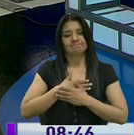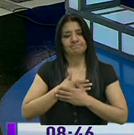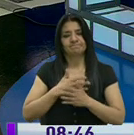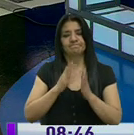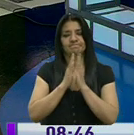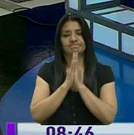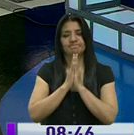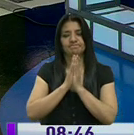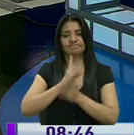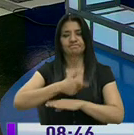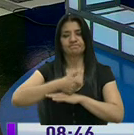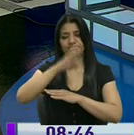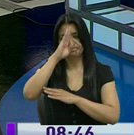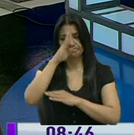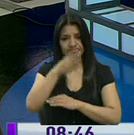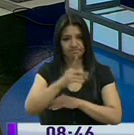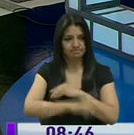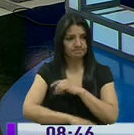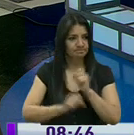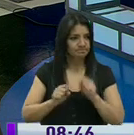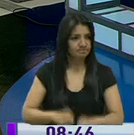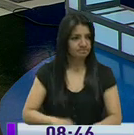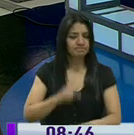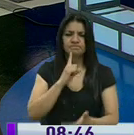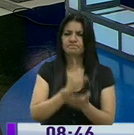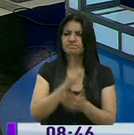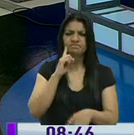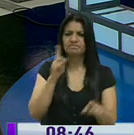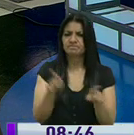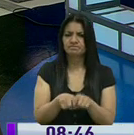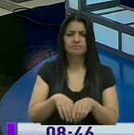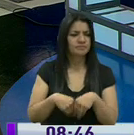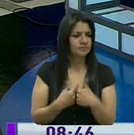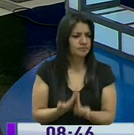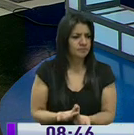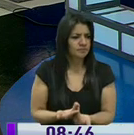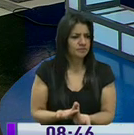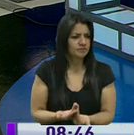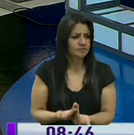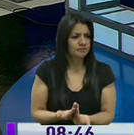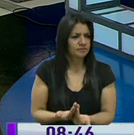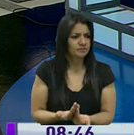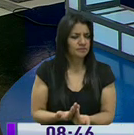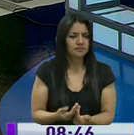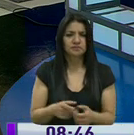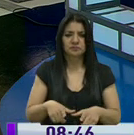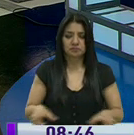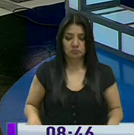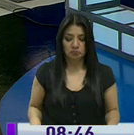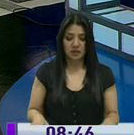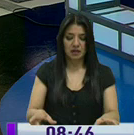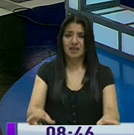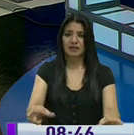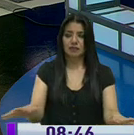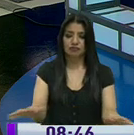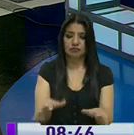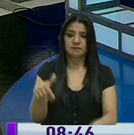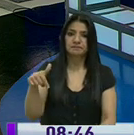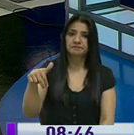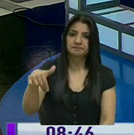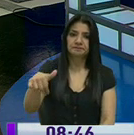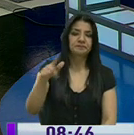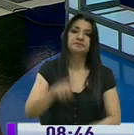y totalmente imagínense eso ahí no está comienzo la vereda no hay como pasar con tranquilidad